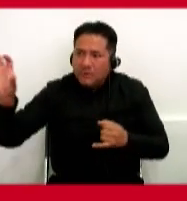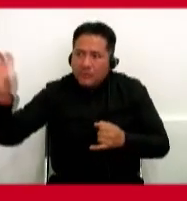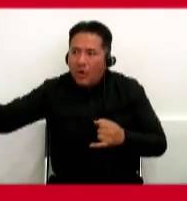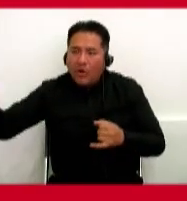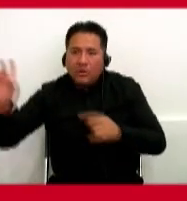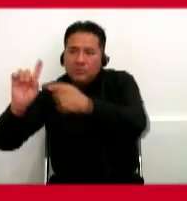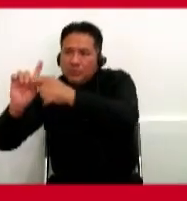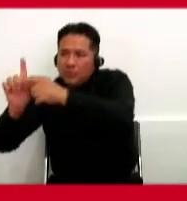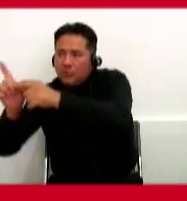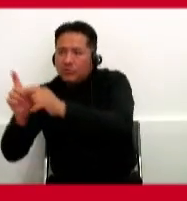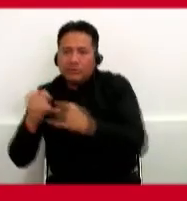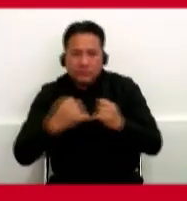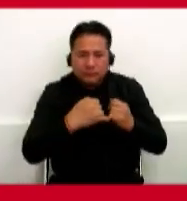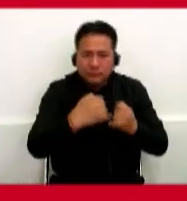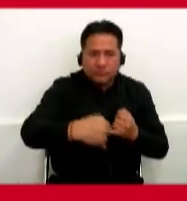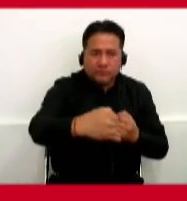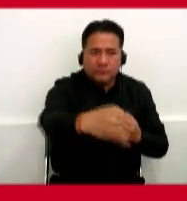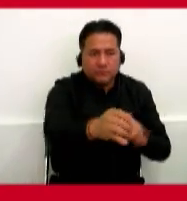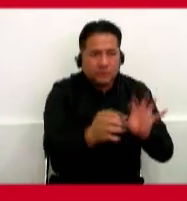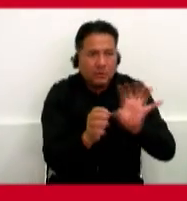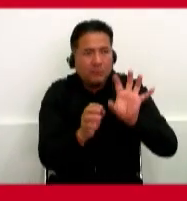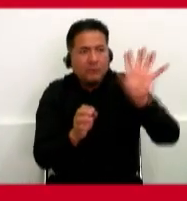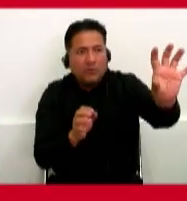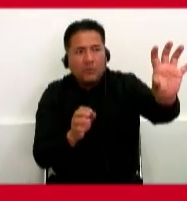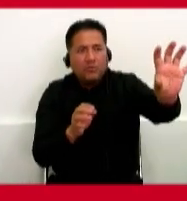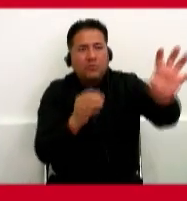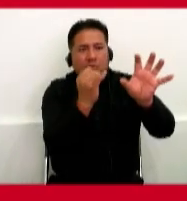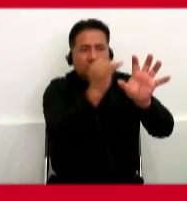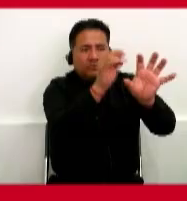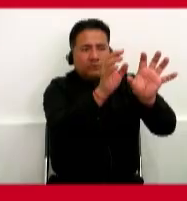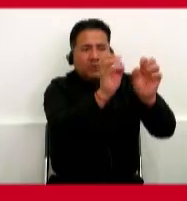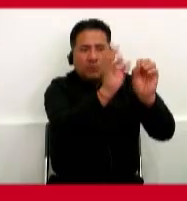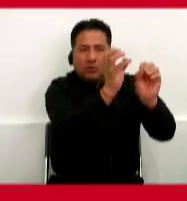sísmico hacia estas zonas de recuperación,